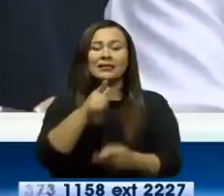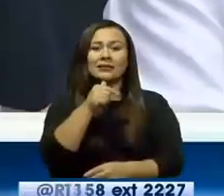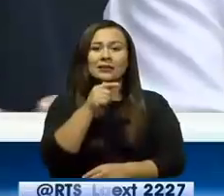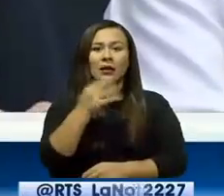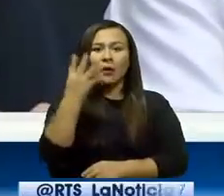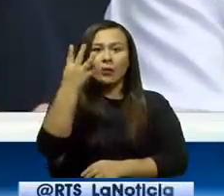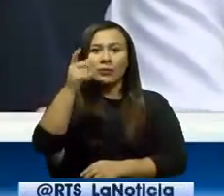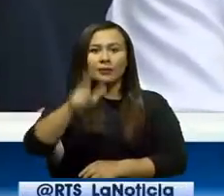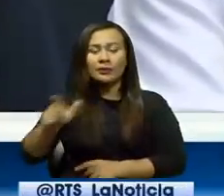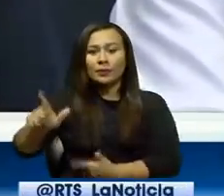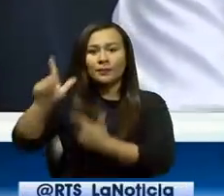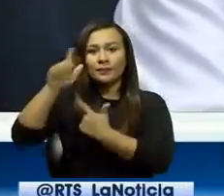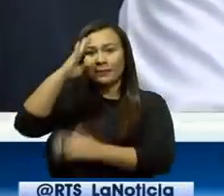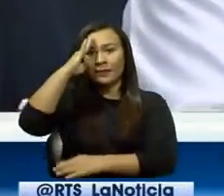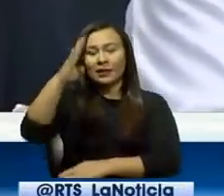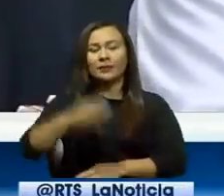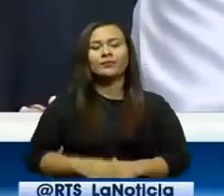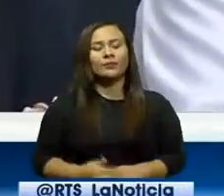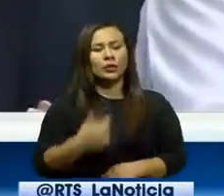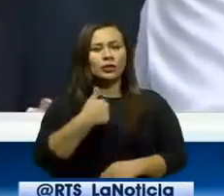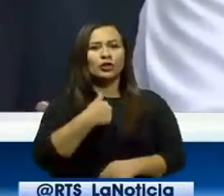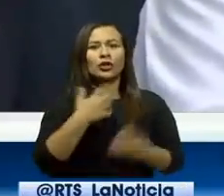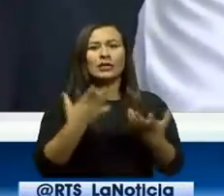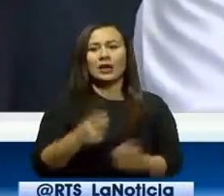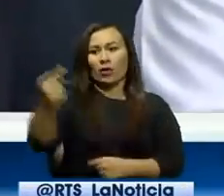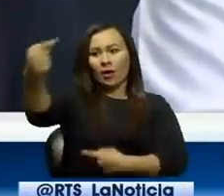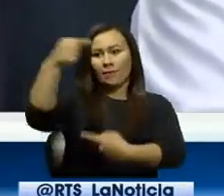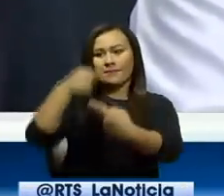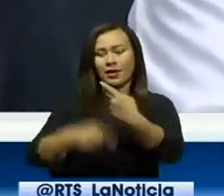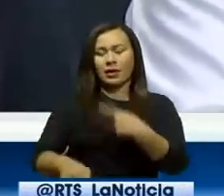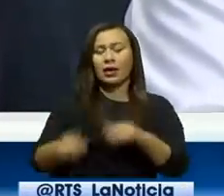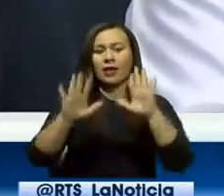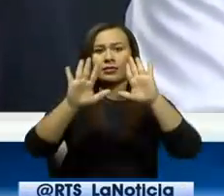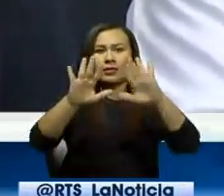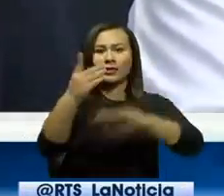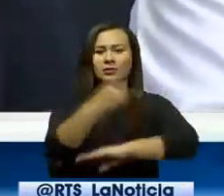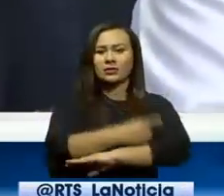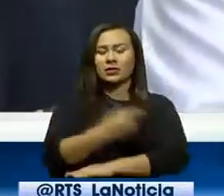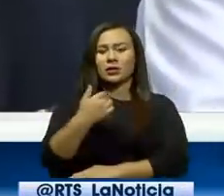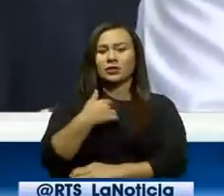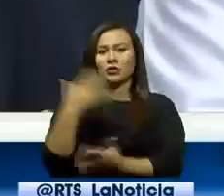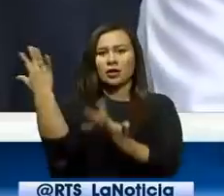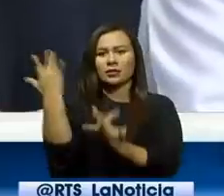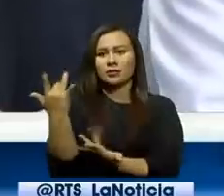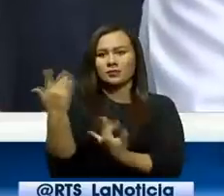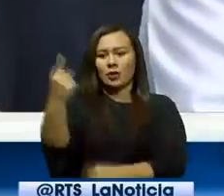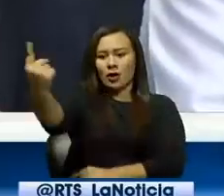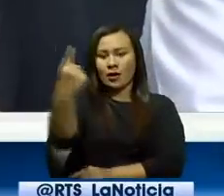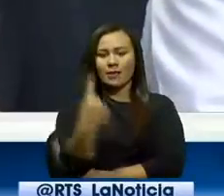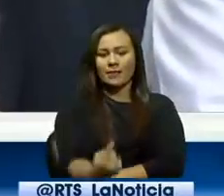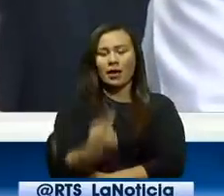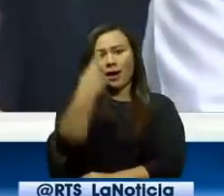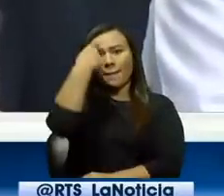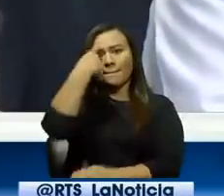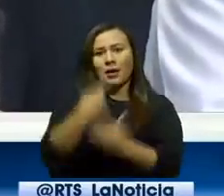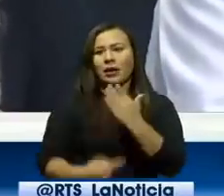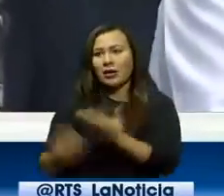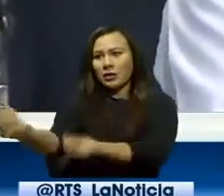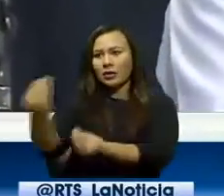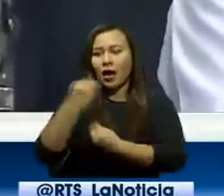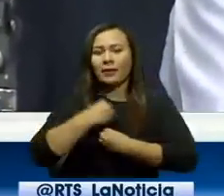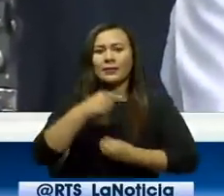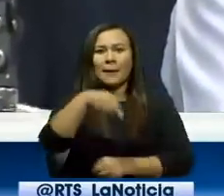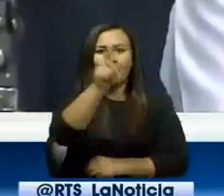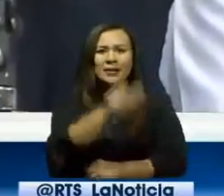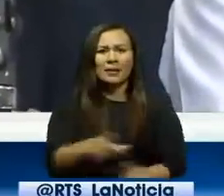10 días para que se nos entregue al Guacho, a ese criminal